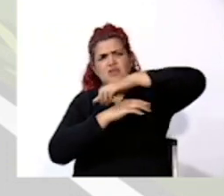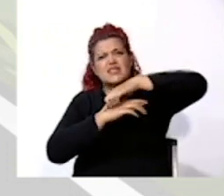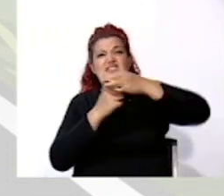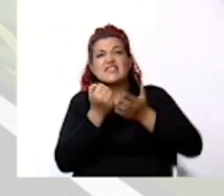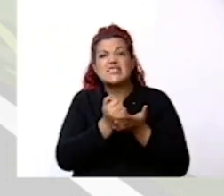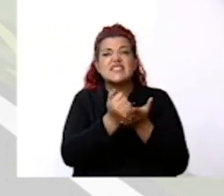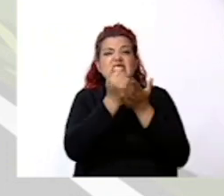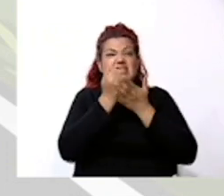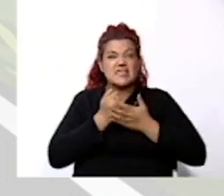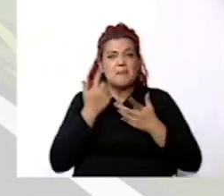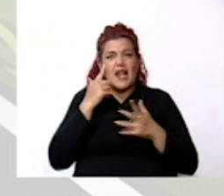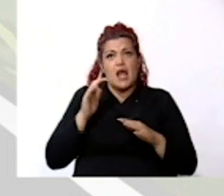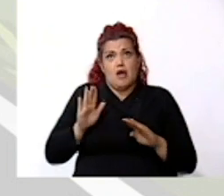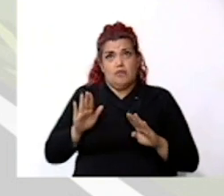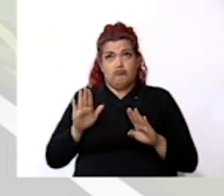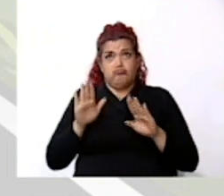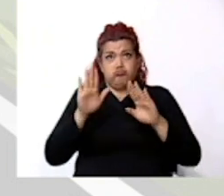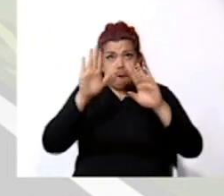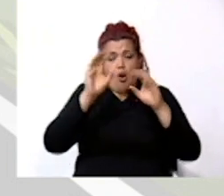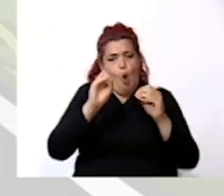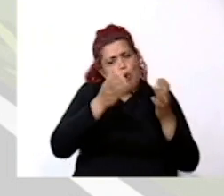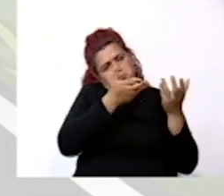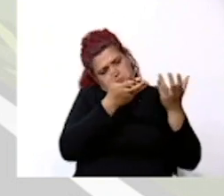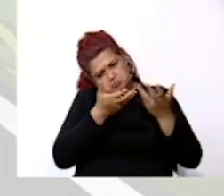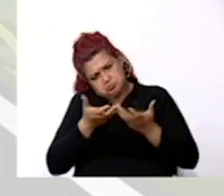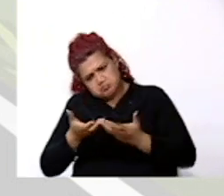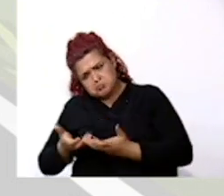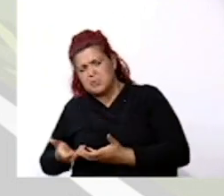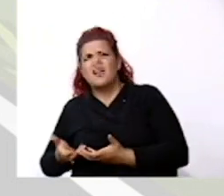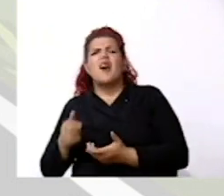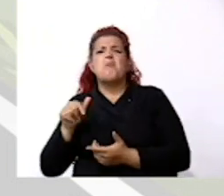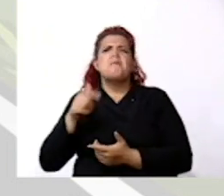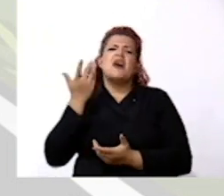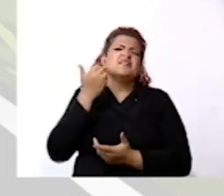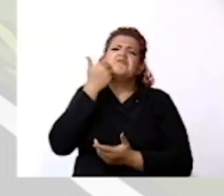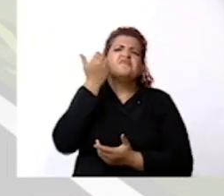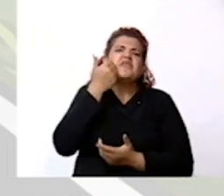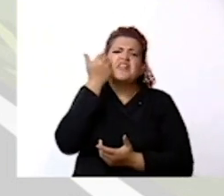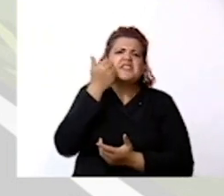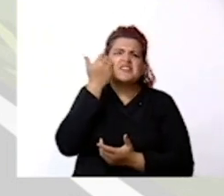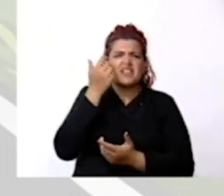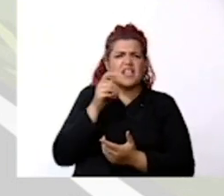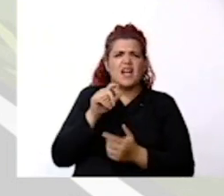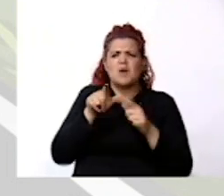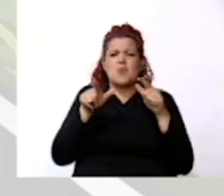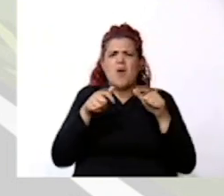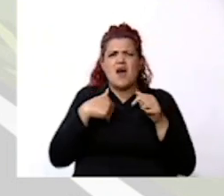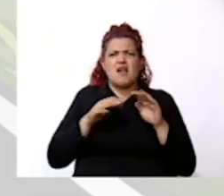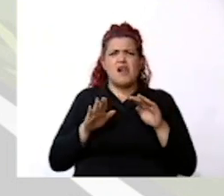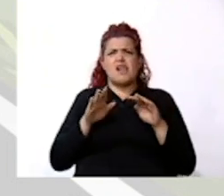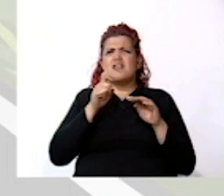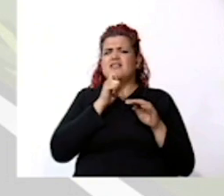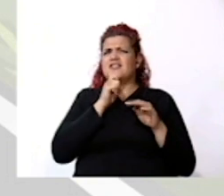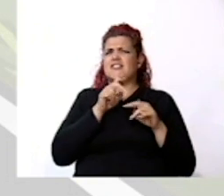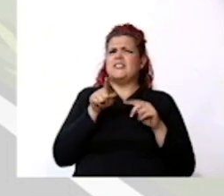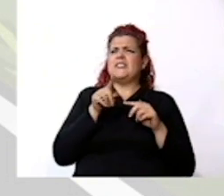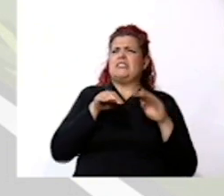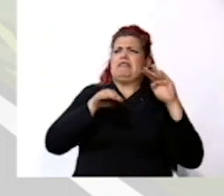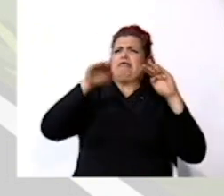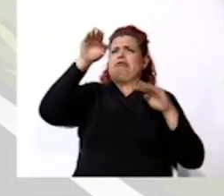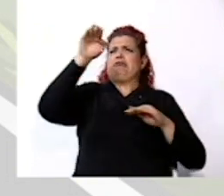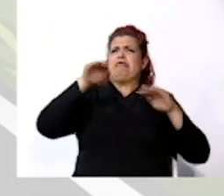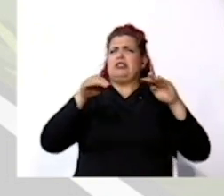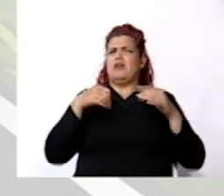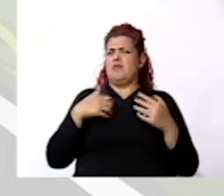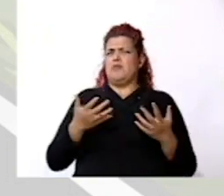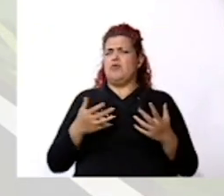permite subir o bajar objetos de una manera más sencilla a lugares que tienen diferentes alturas.